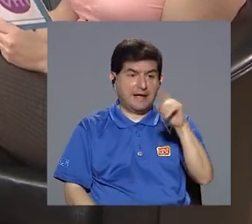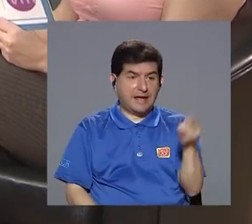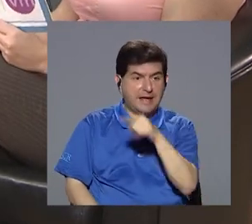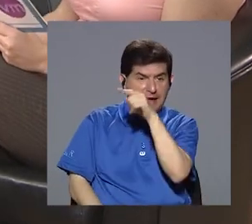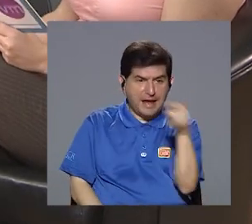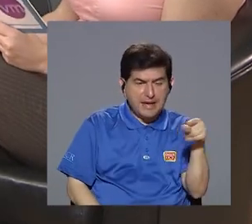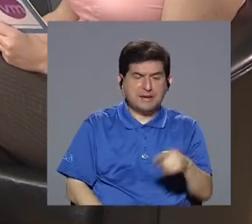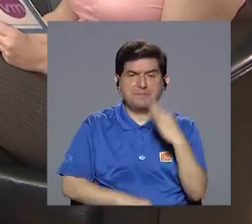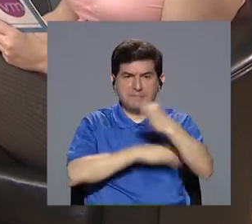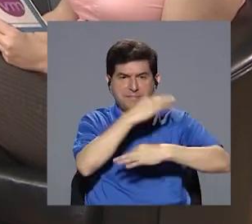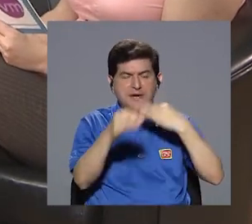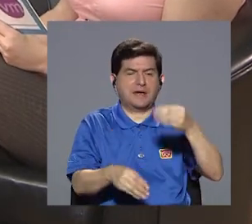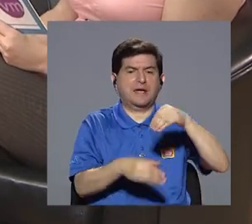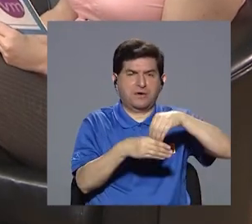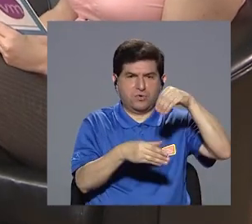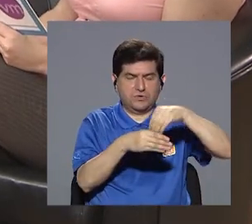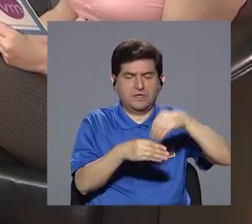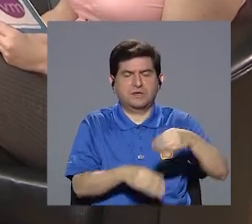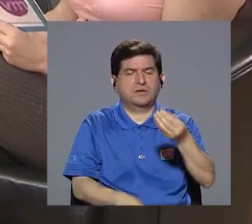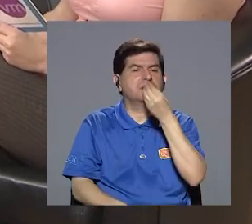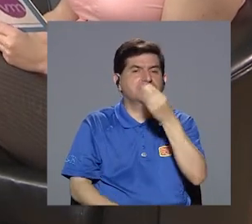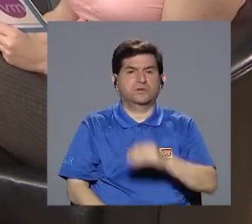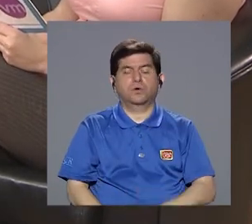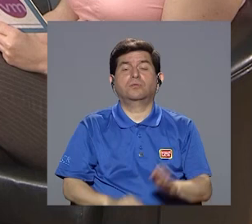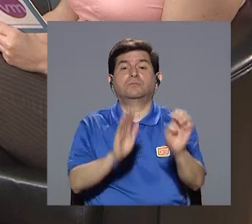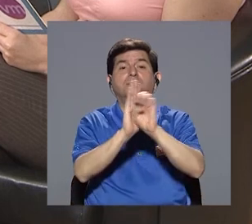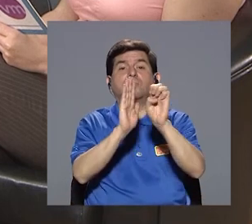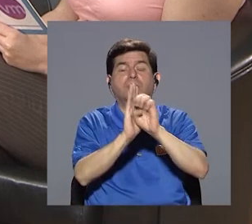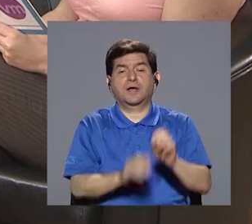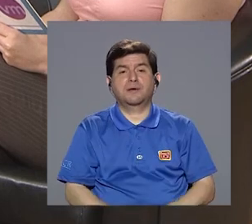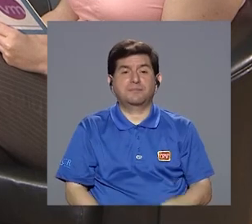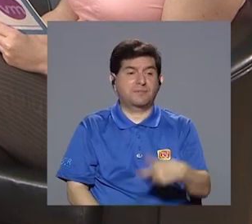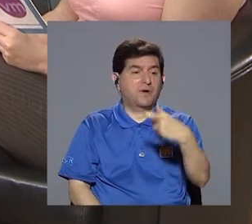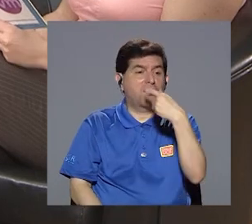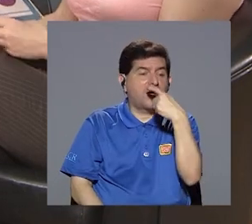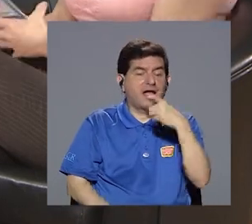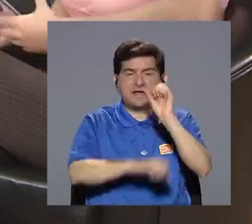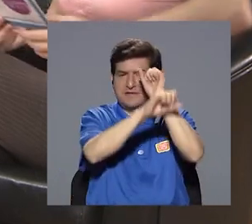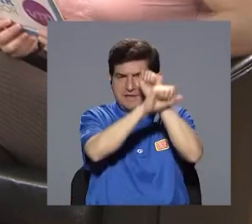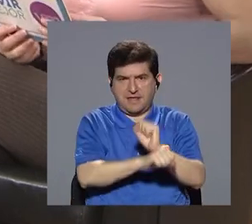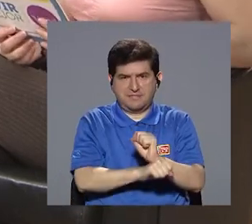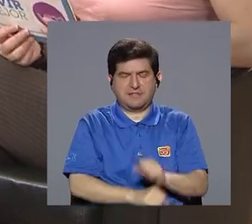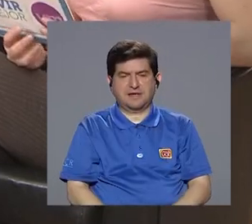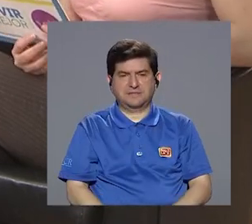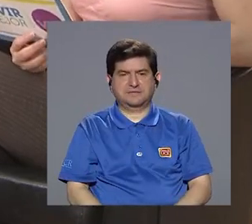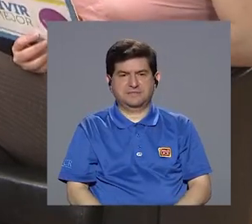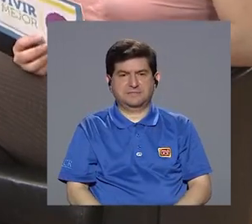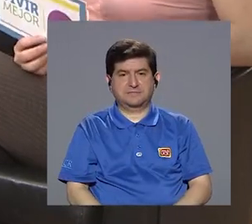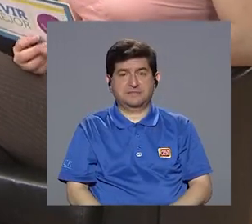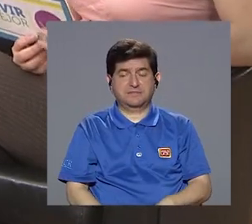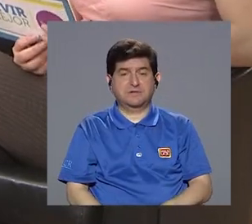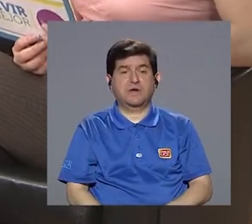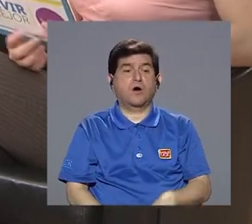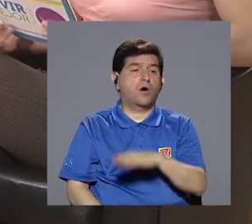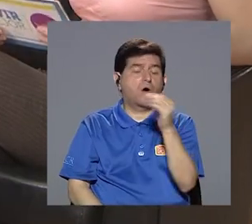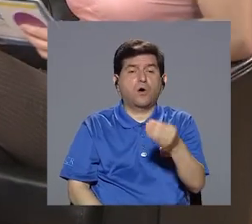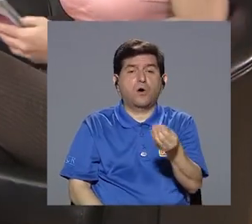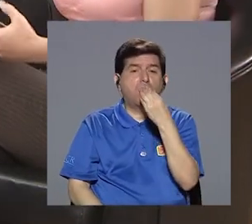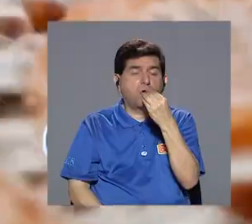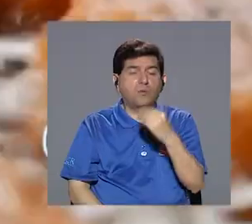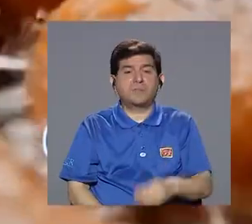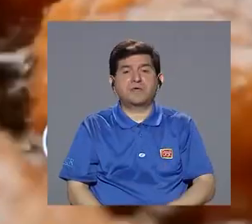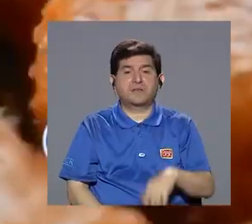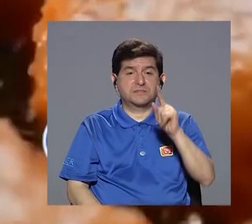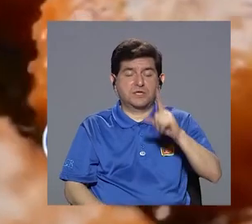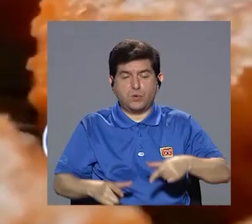su alimentación cierto tipo de alimentos. Entonces, por ejemplo, las galletas tradicionales, las de paquetito, la comida